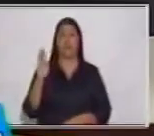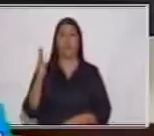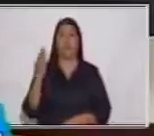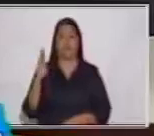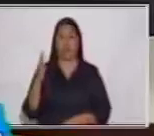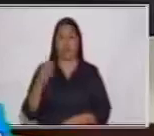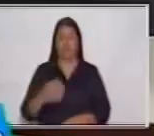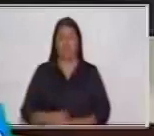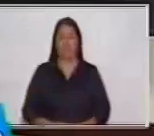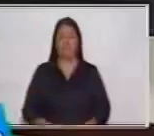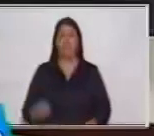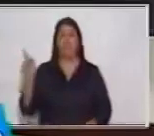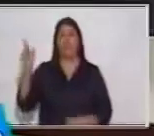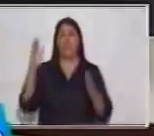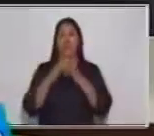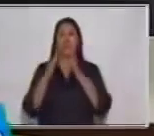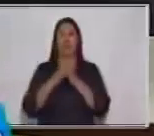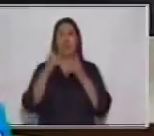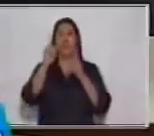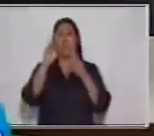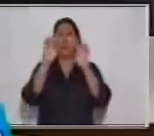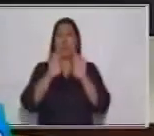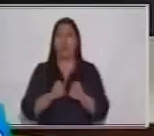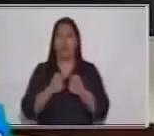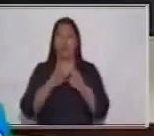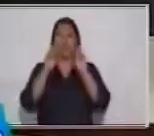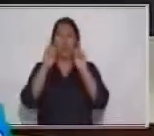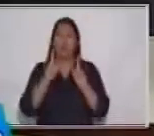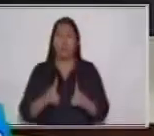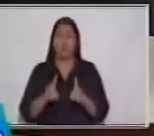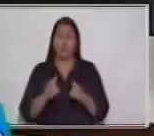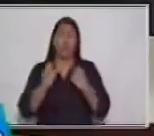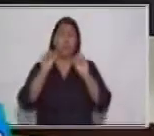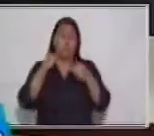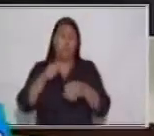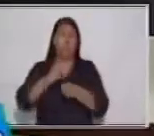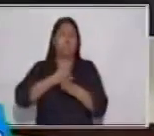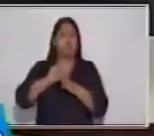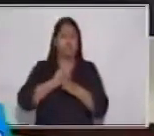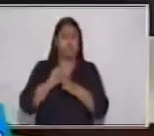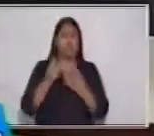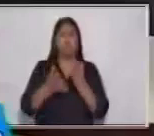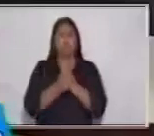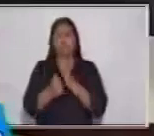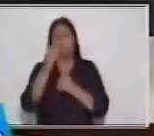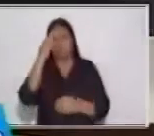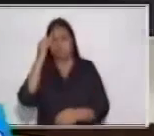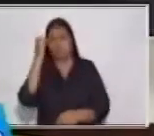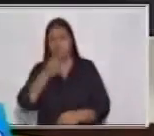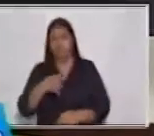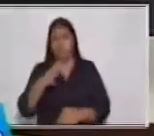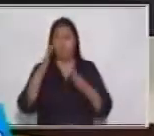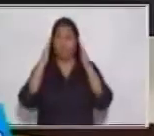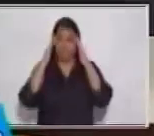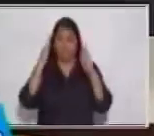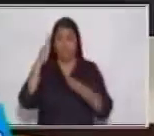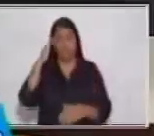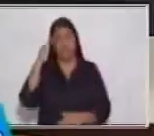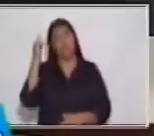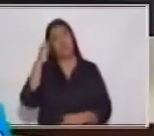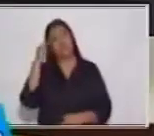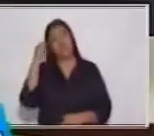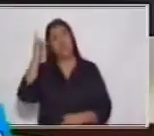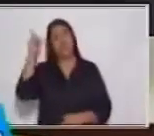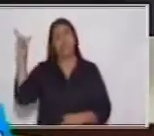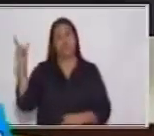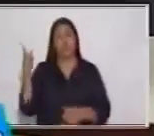le ayudará a ejercitar habilidades y destrezas como la atención y la memoria, el pensamiento lógico y la habilidad numérica. Damos